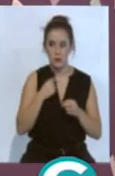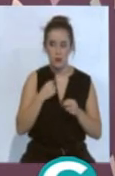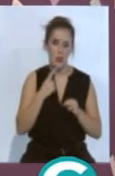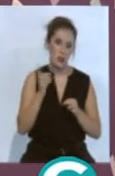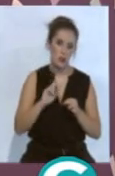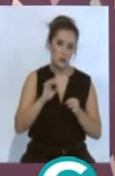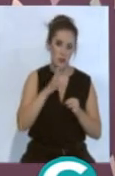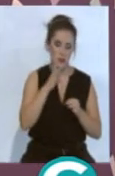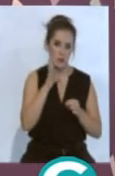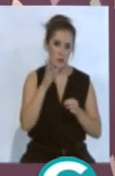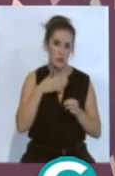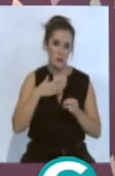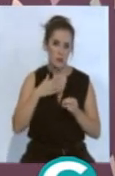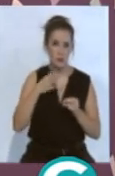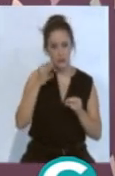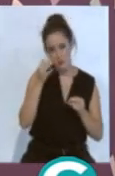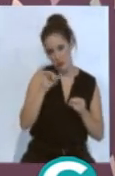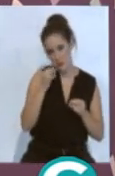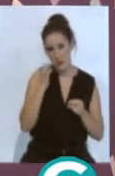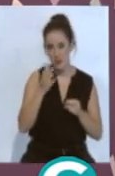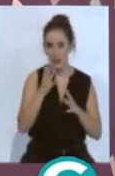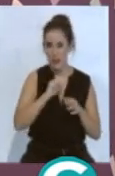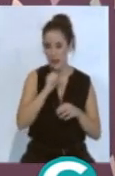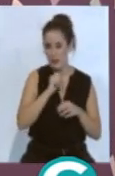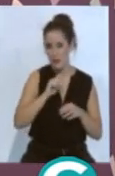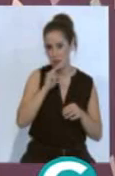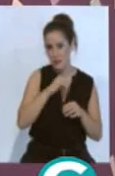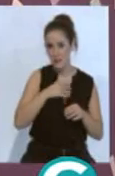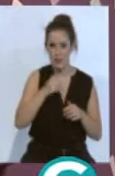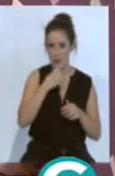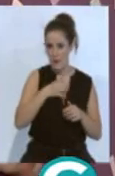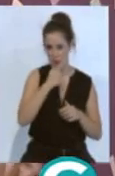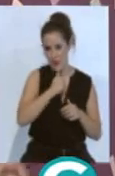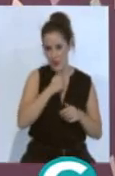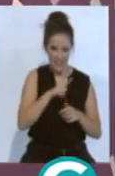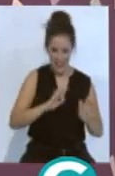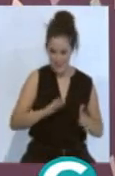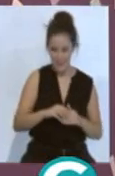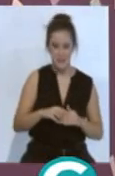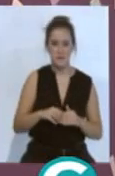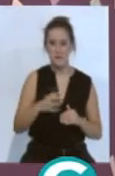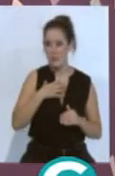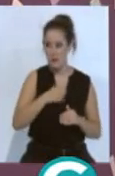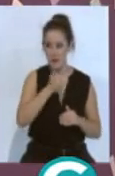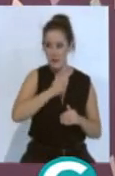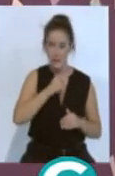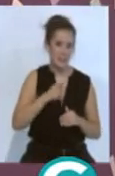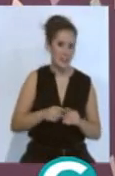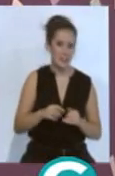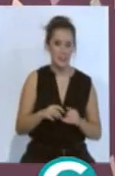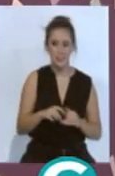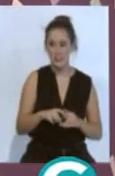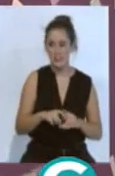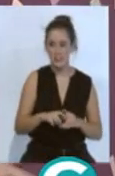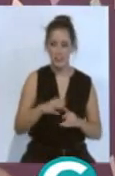hija, porque me va a salir unos chiquillos con muy buenas intenciones que canten muy malamente y yo no voy a poder aguantar eso. No, yo no voy a poder aguantar eso. Y